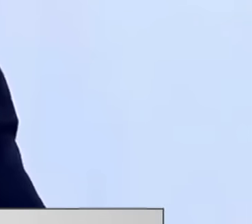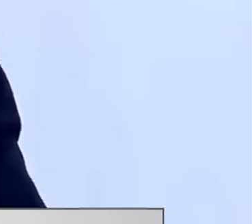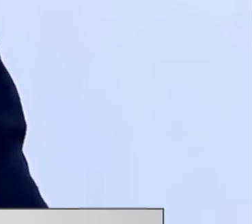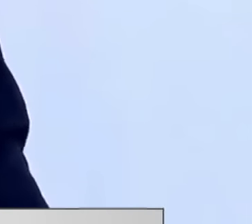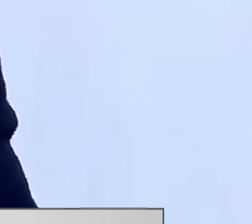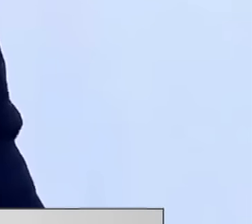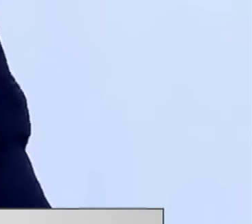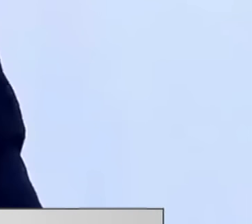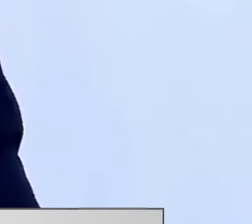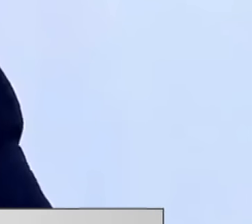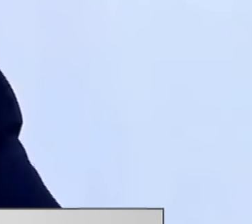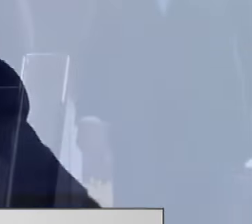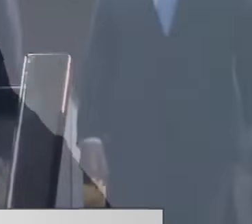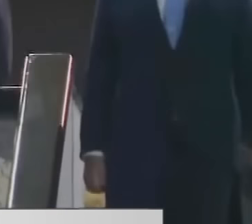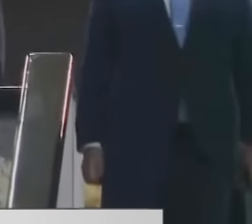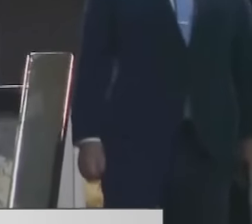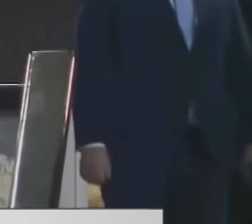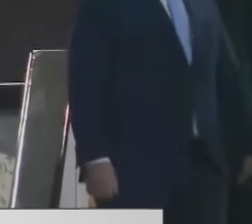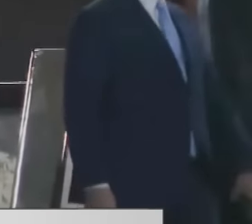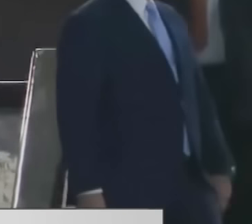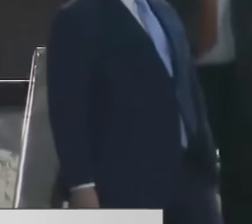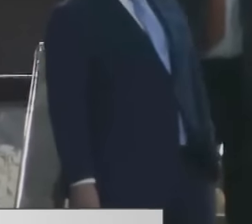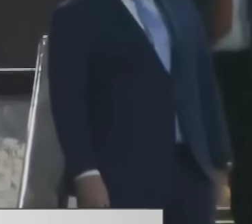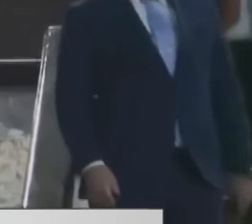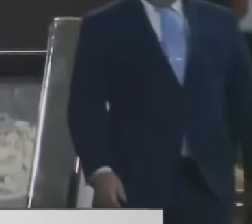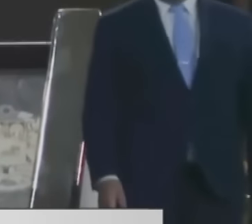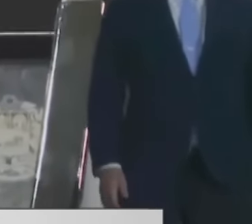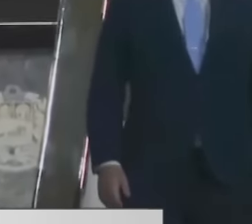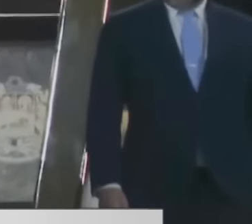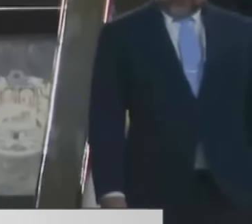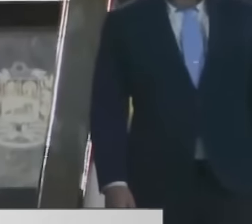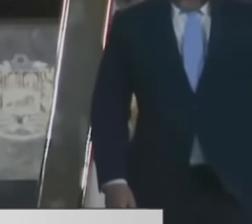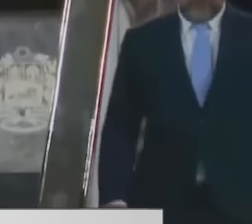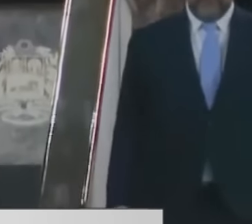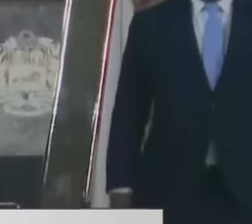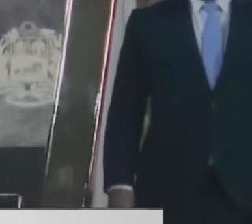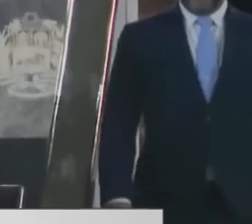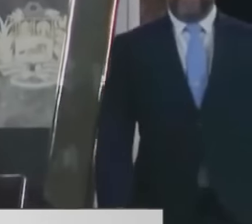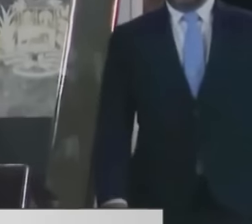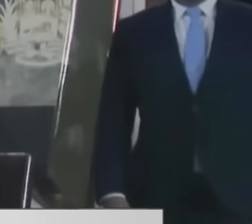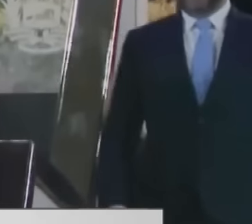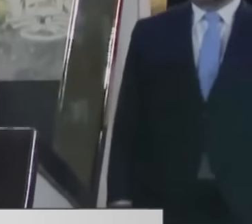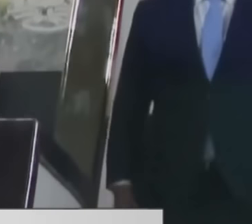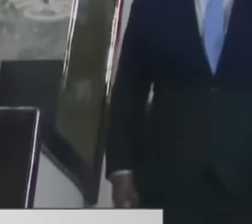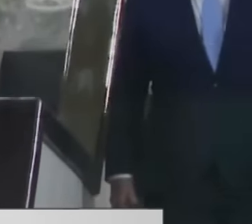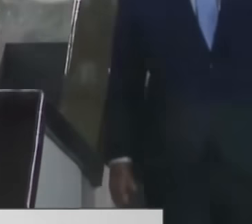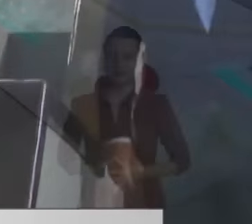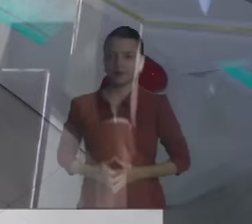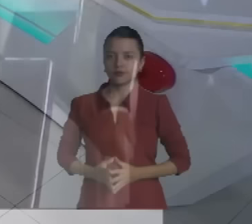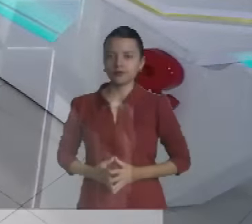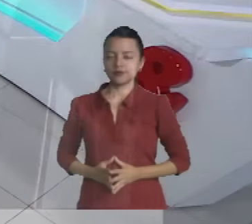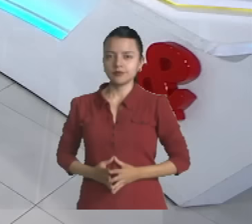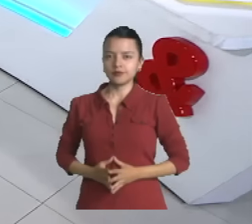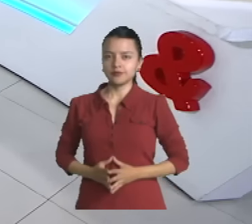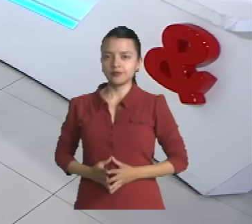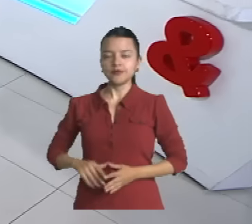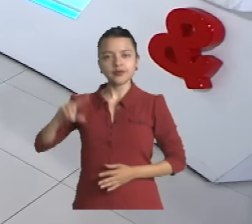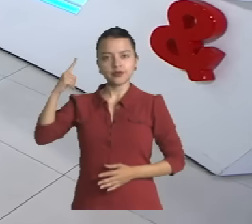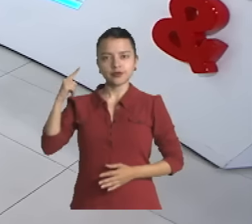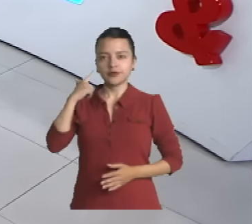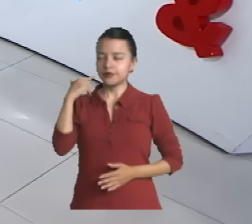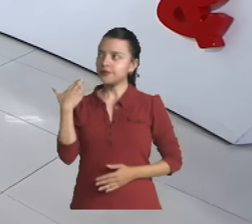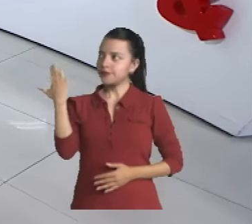Maduro aún tiene que probar que ganó las elecciones y propone la posibilidad de un gobierno de coalición en Venezuela.